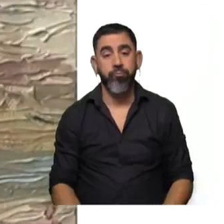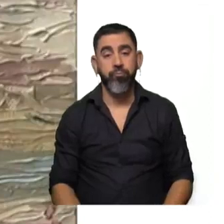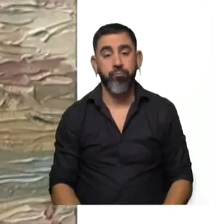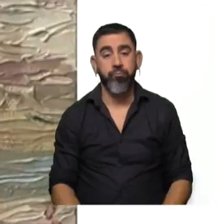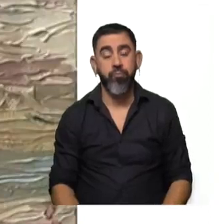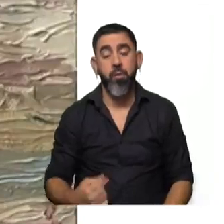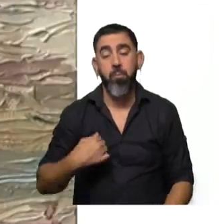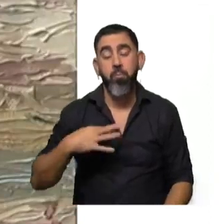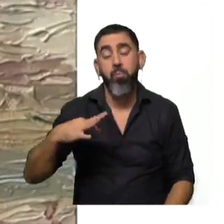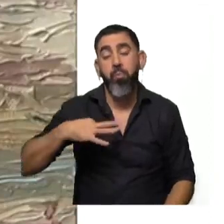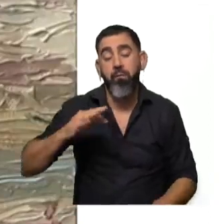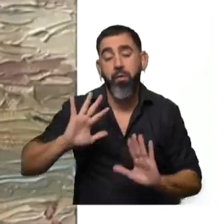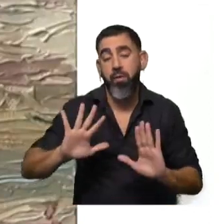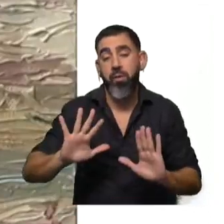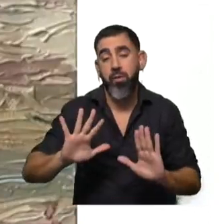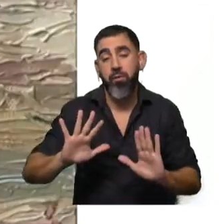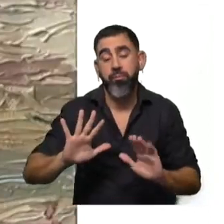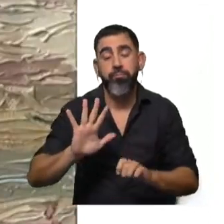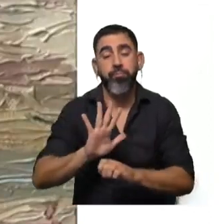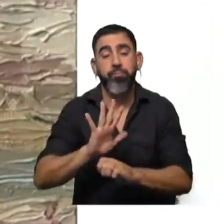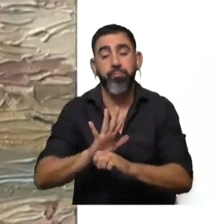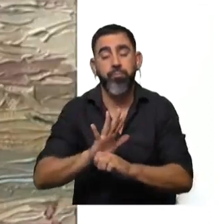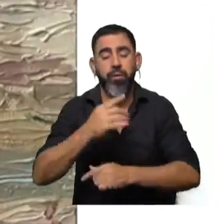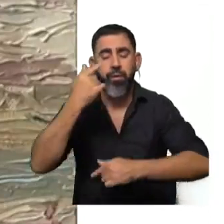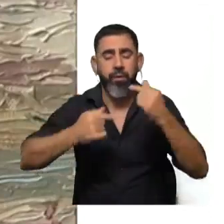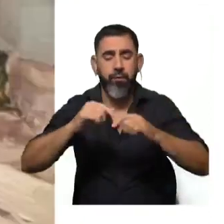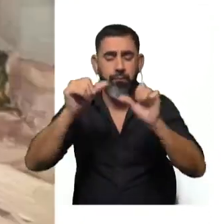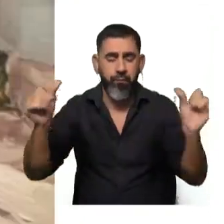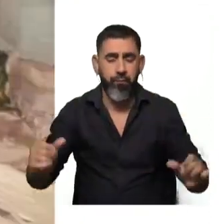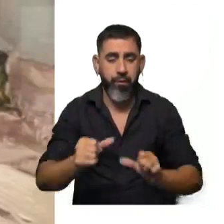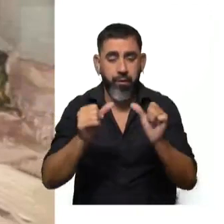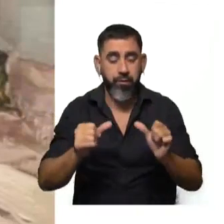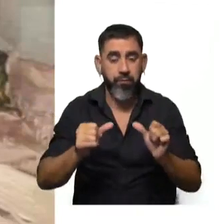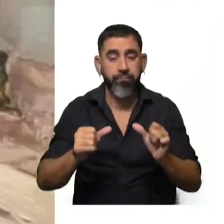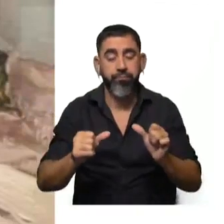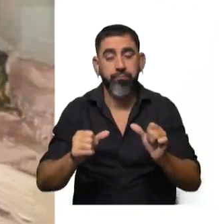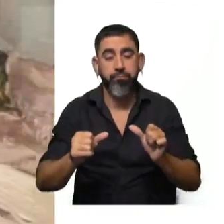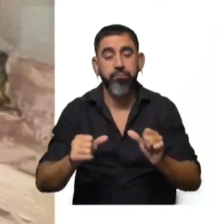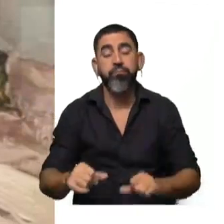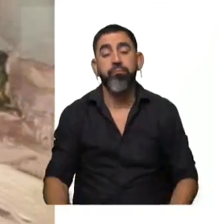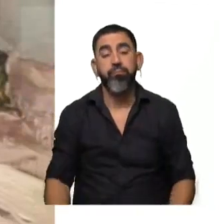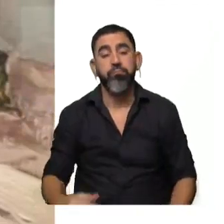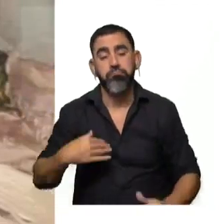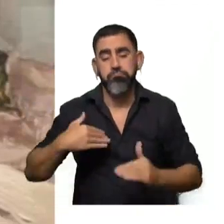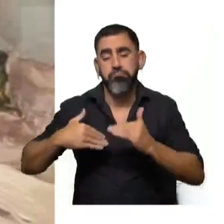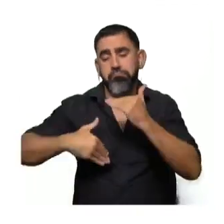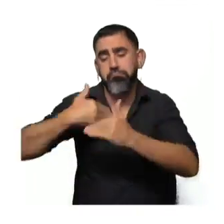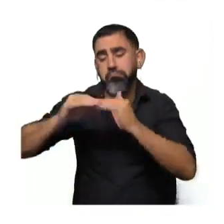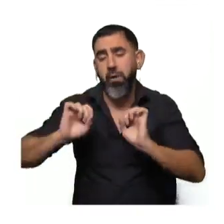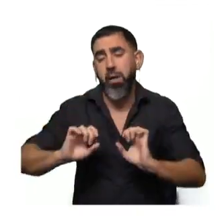Mi vida siempre ha sido un poco polifacética, o sea, y la he dejado desarrollar en ese